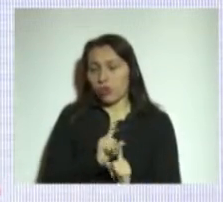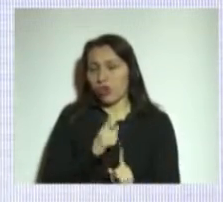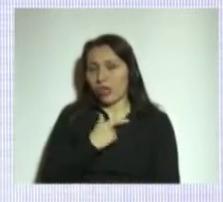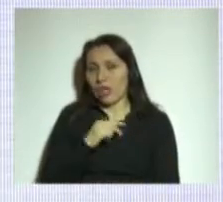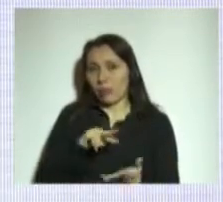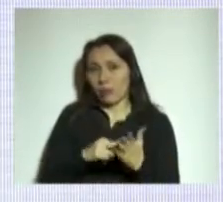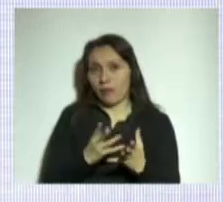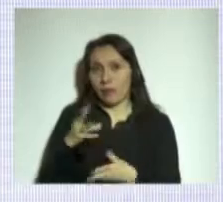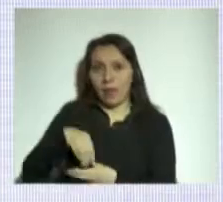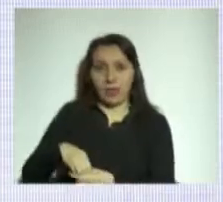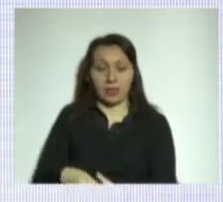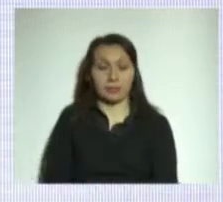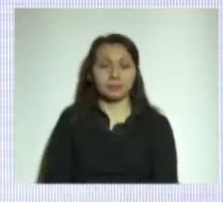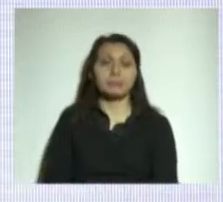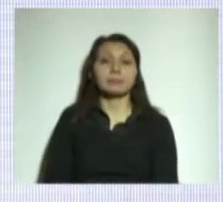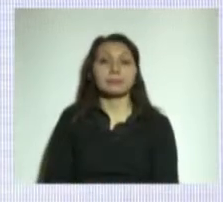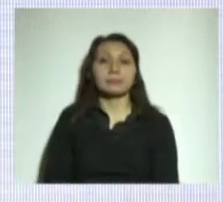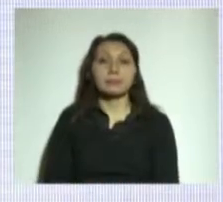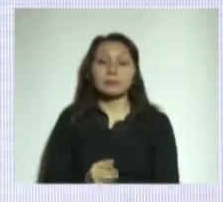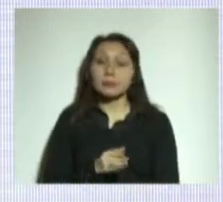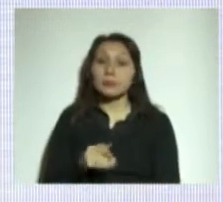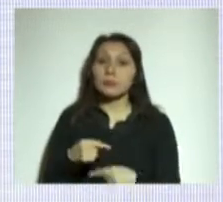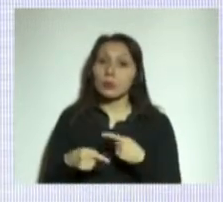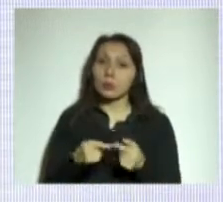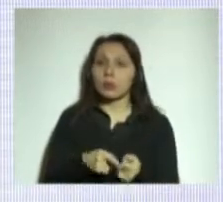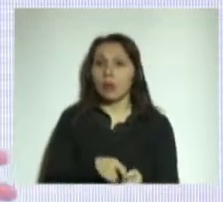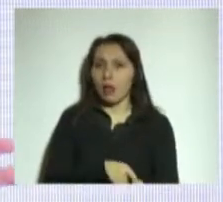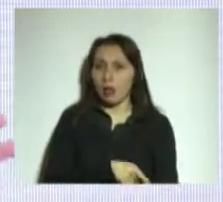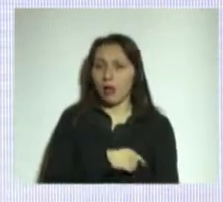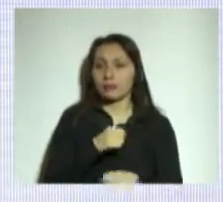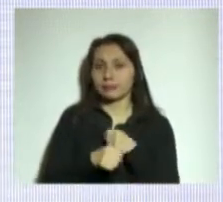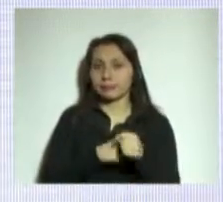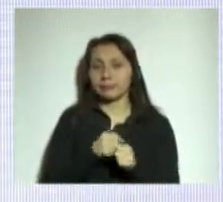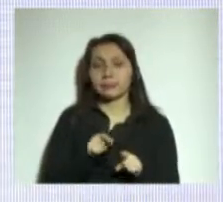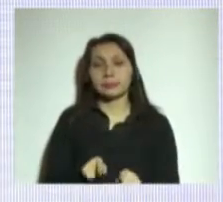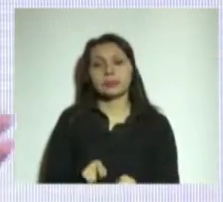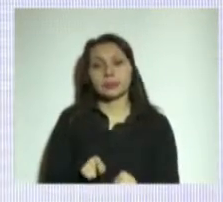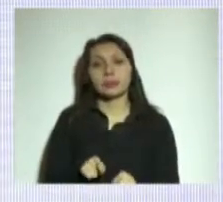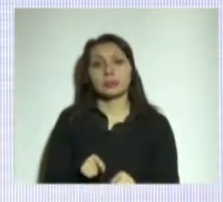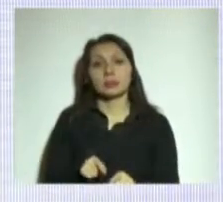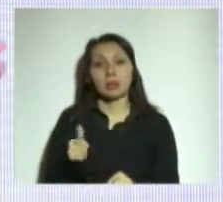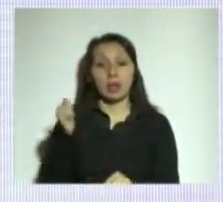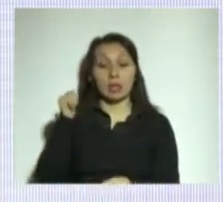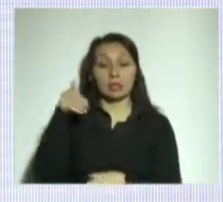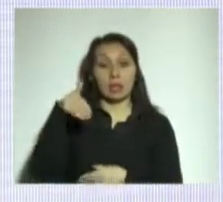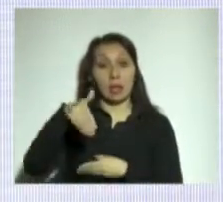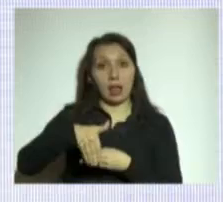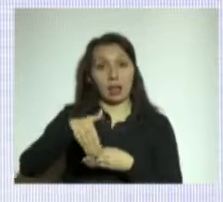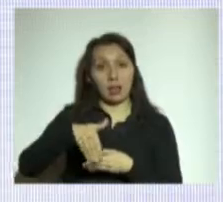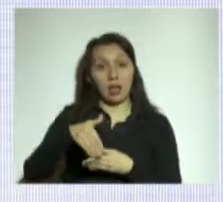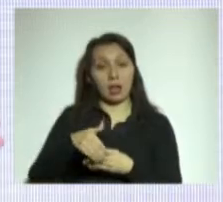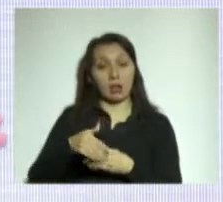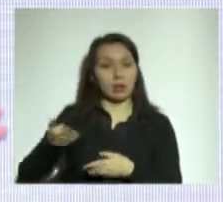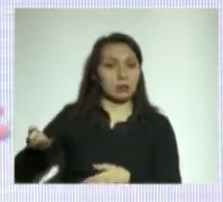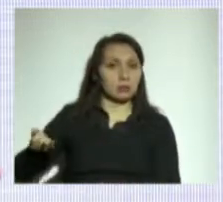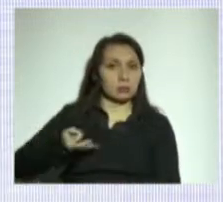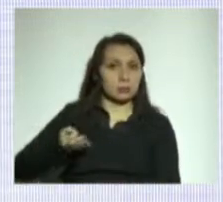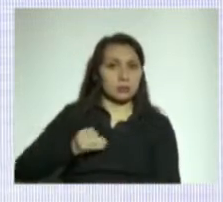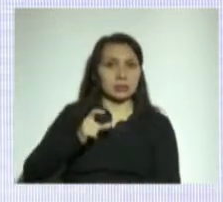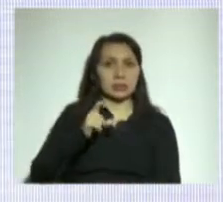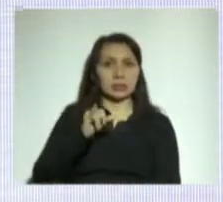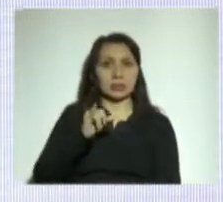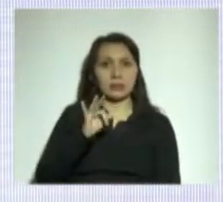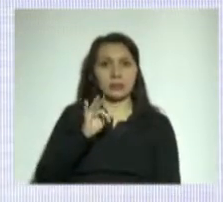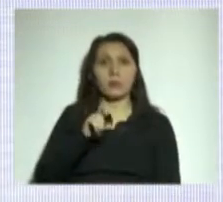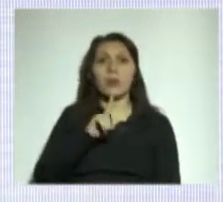sí mismos, ¿no? Con lo cual, es un proceso a largo plazo, pero yo ayer por la tarde Me lo comentó